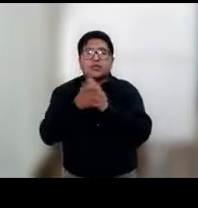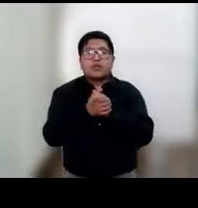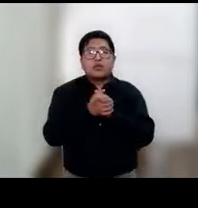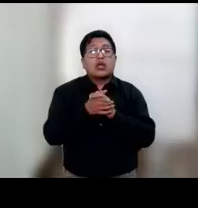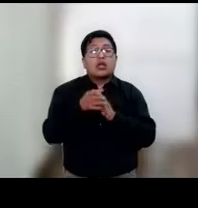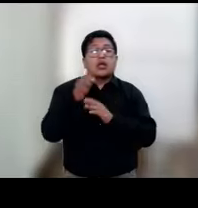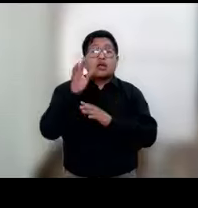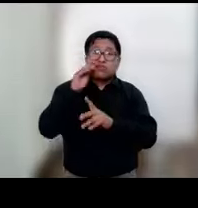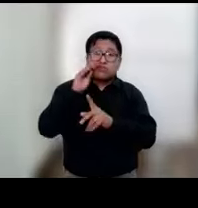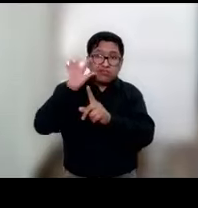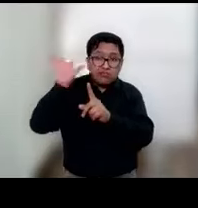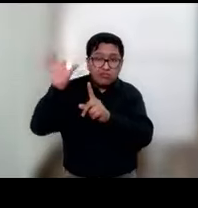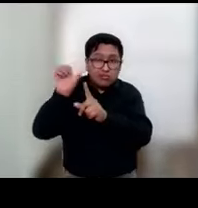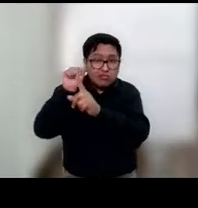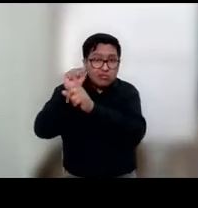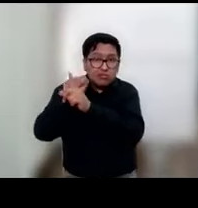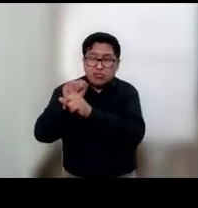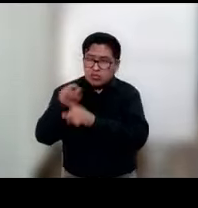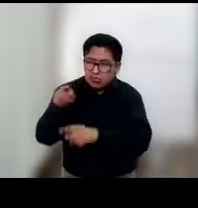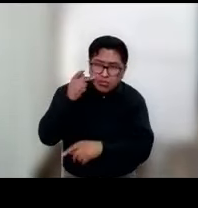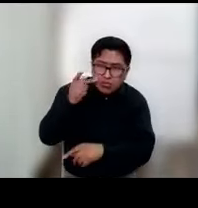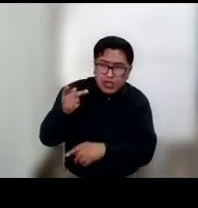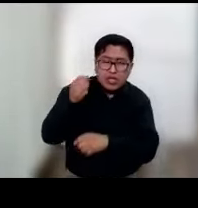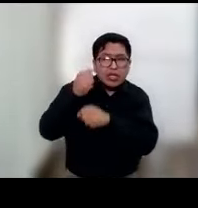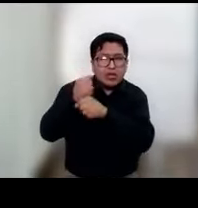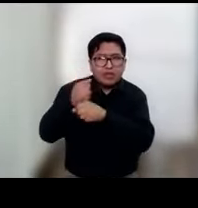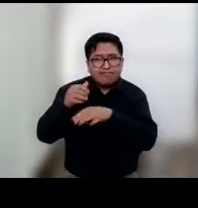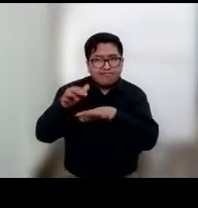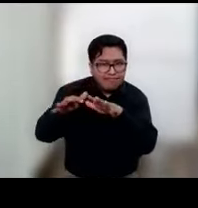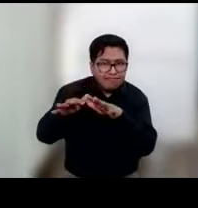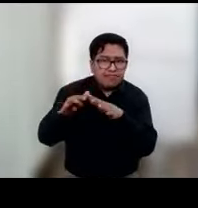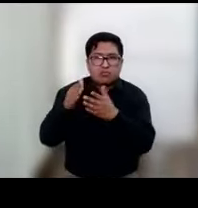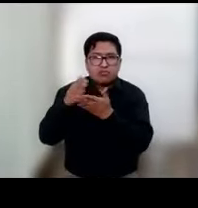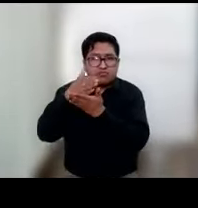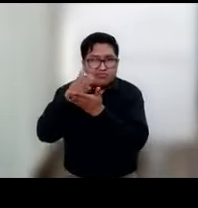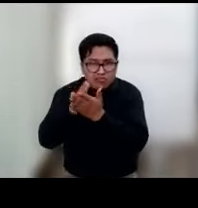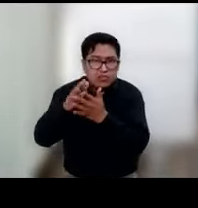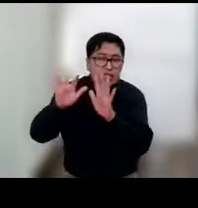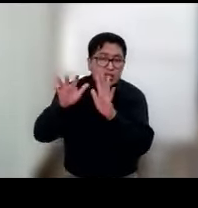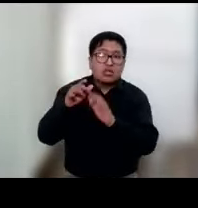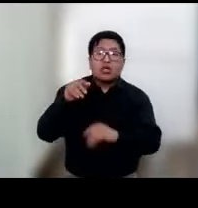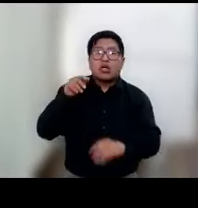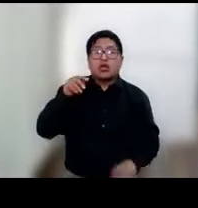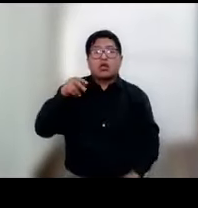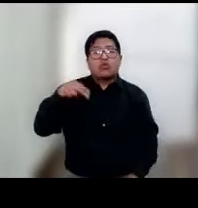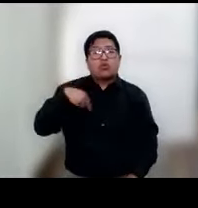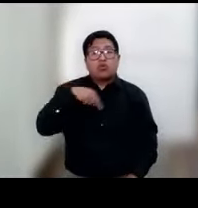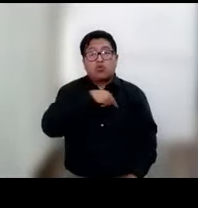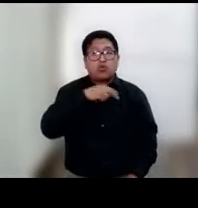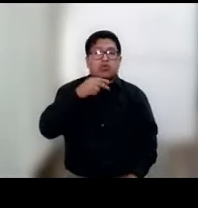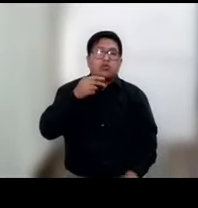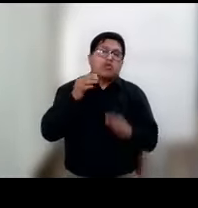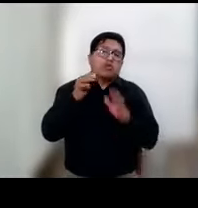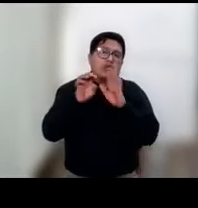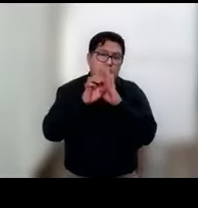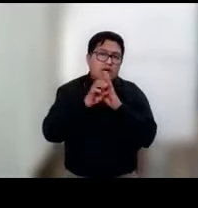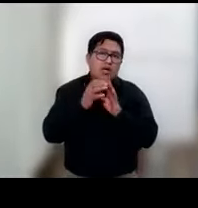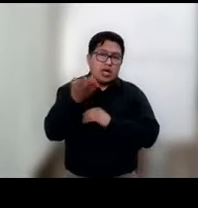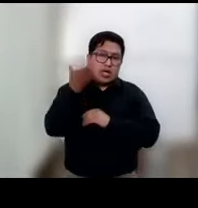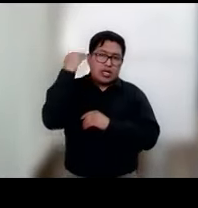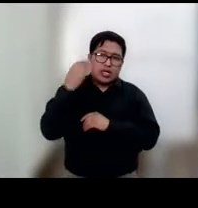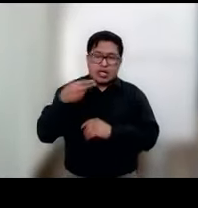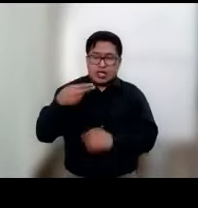situaciones de trabajo irregular de niñas niños no precisamente no comete el error que decía el compañero que